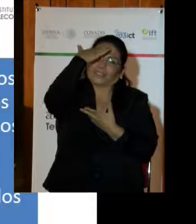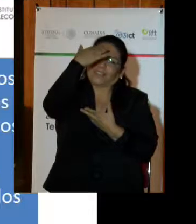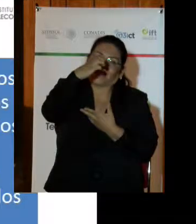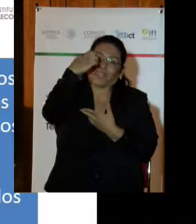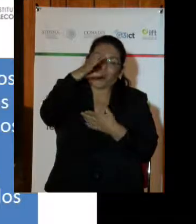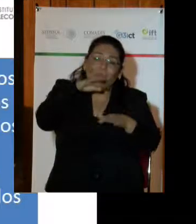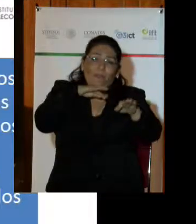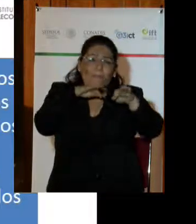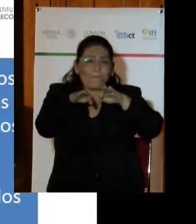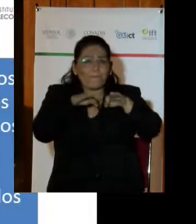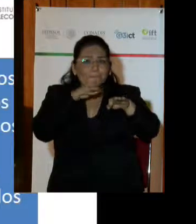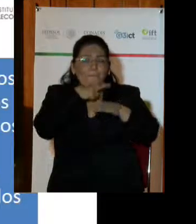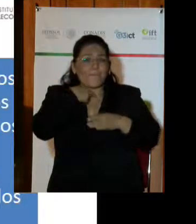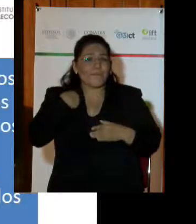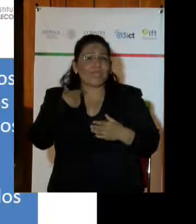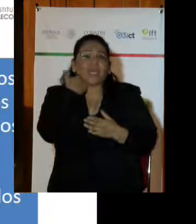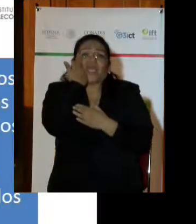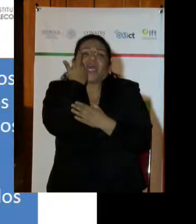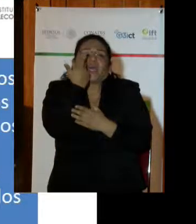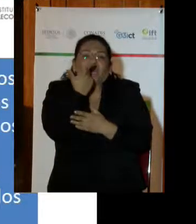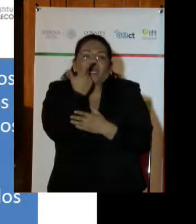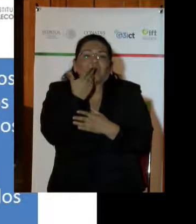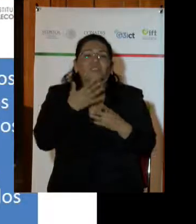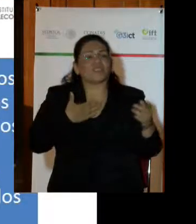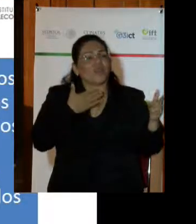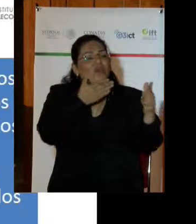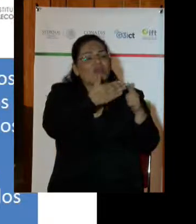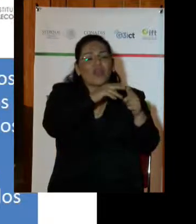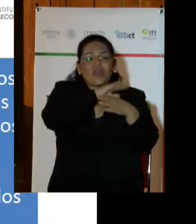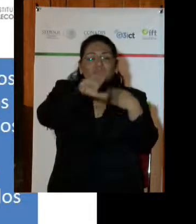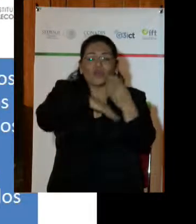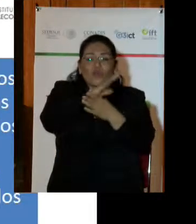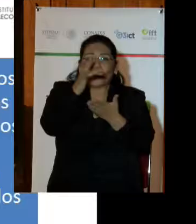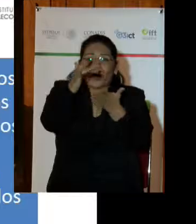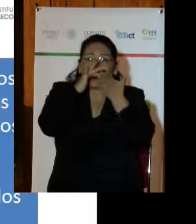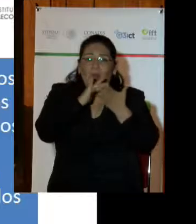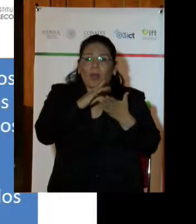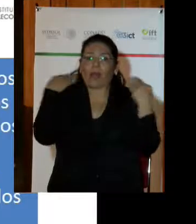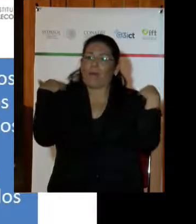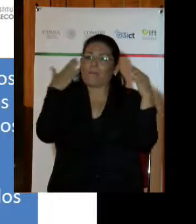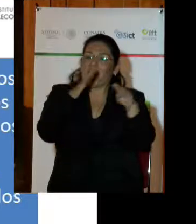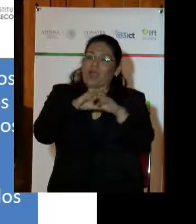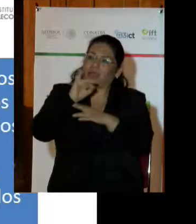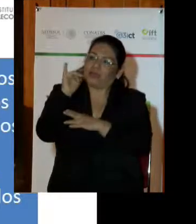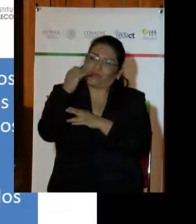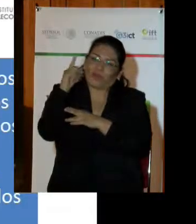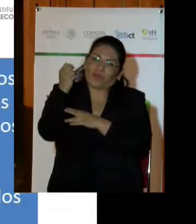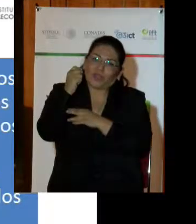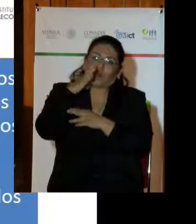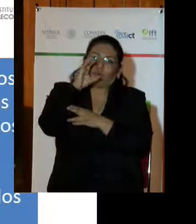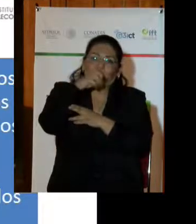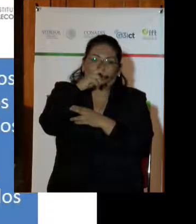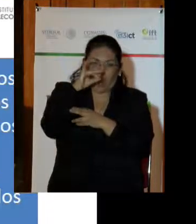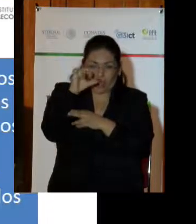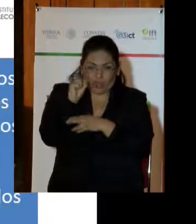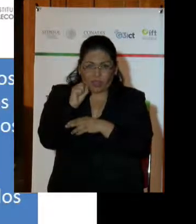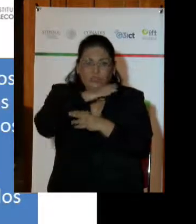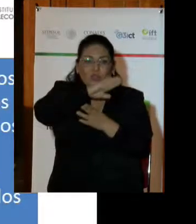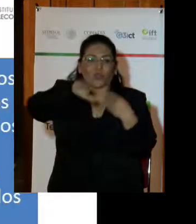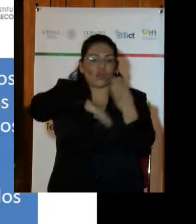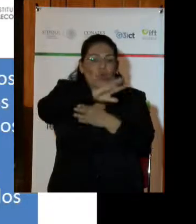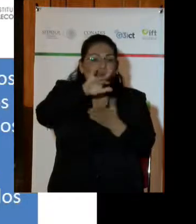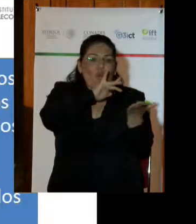trabajo. Y pues sí, quiero destacar todo el apoyo al maestro Toledano, Conadis, todo el apoyo